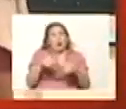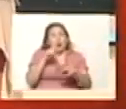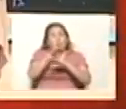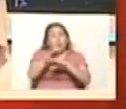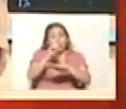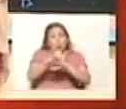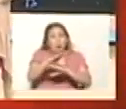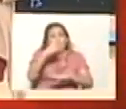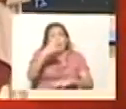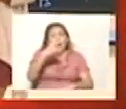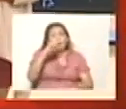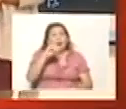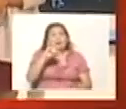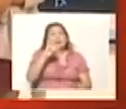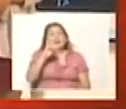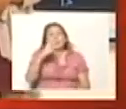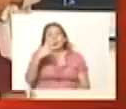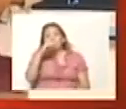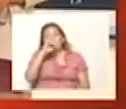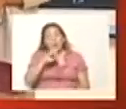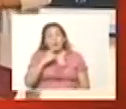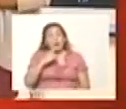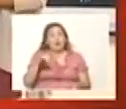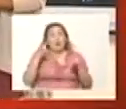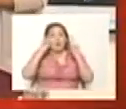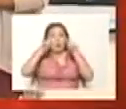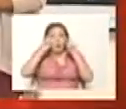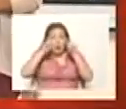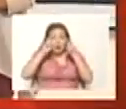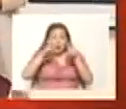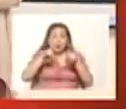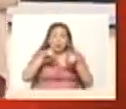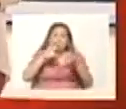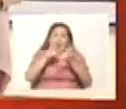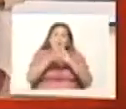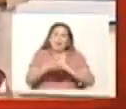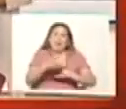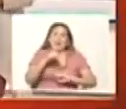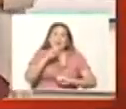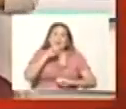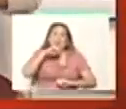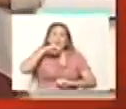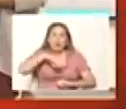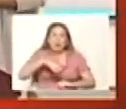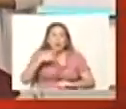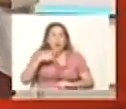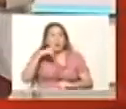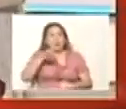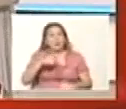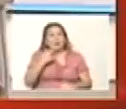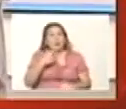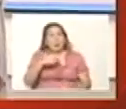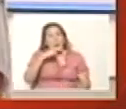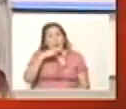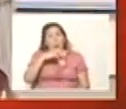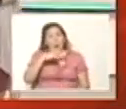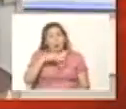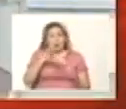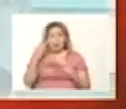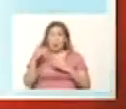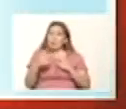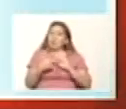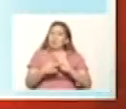esos contenidos distribuidos por lapso. En los lapsos lo estamos distribuyendo por semana y por día, con lo que se